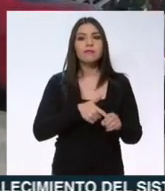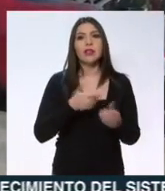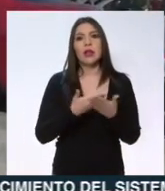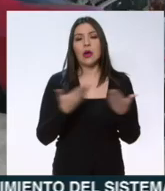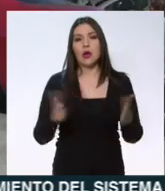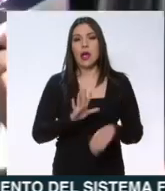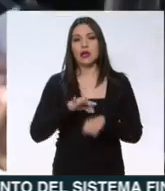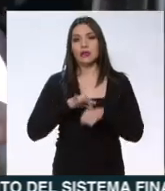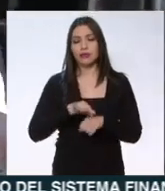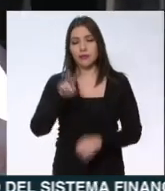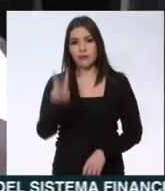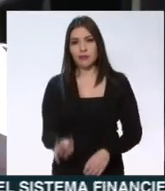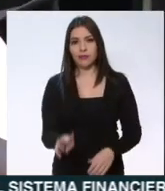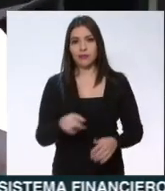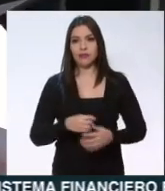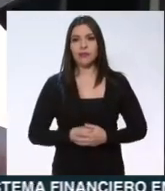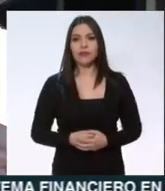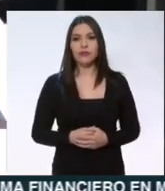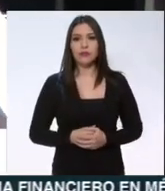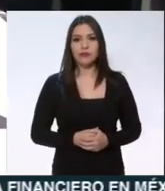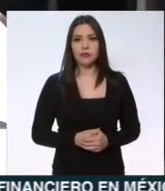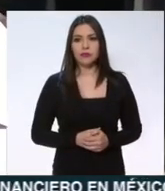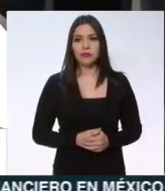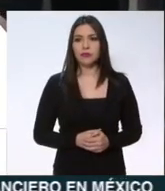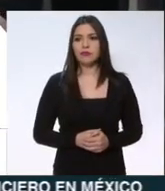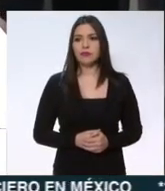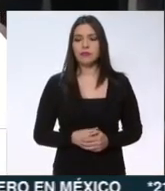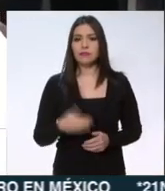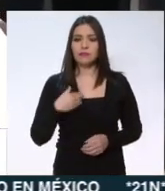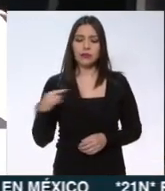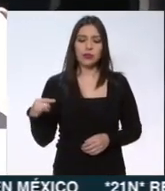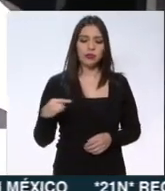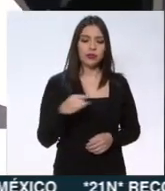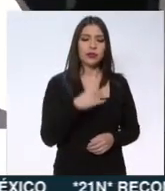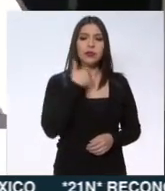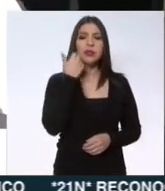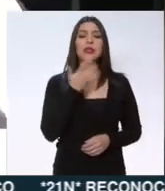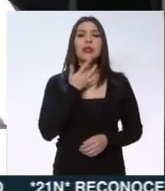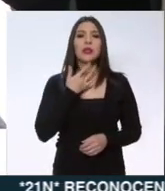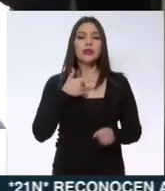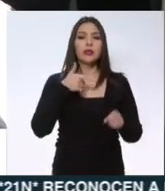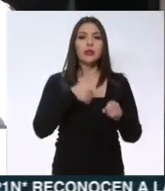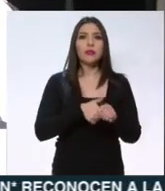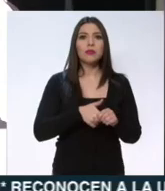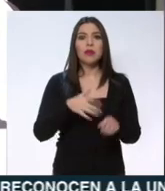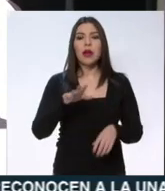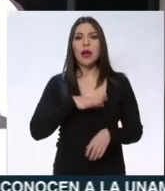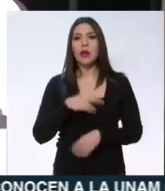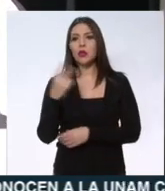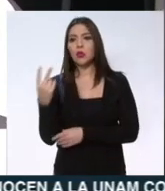realidad. Sí, bueno, vine a tomar gasolina, pero van 2 o 3